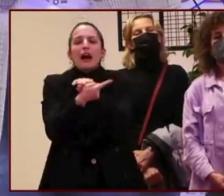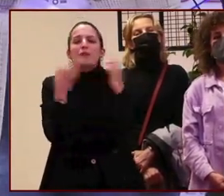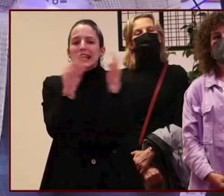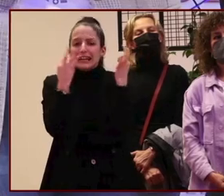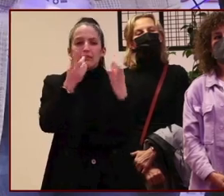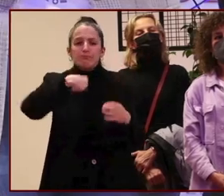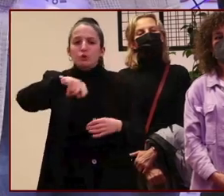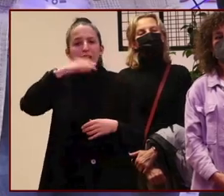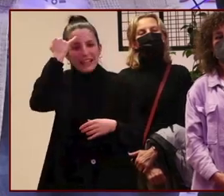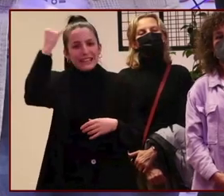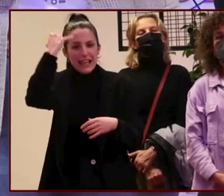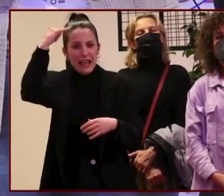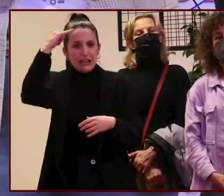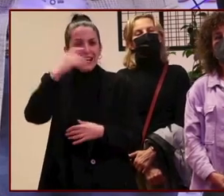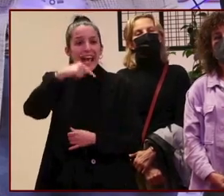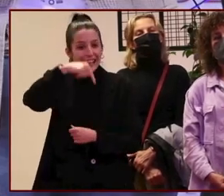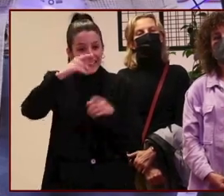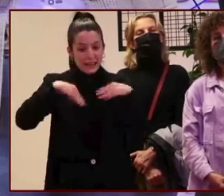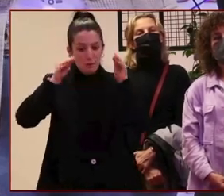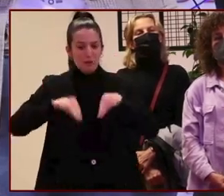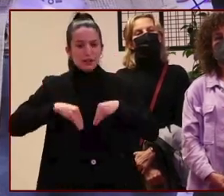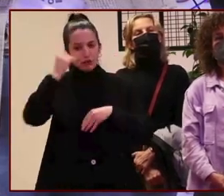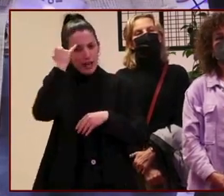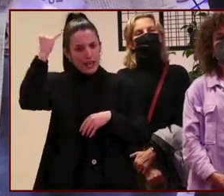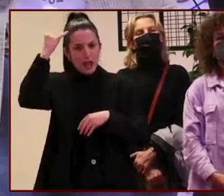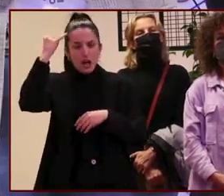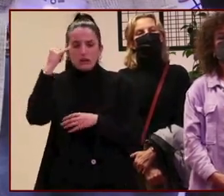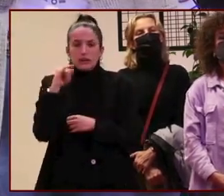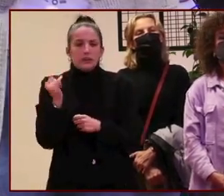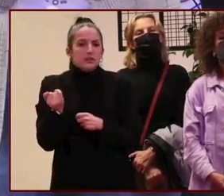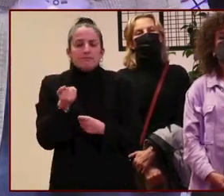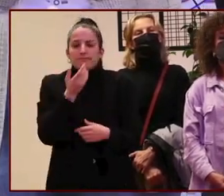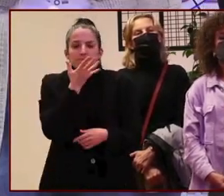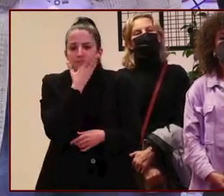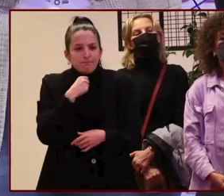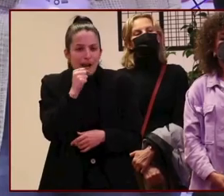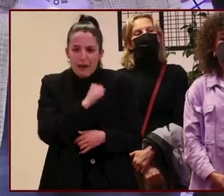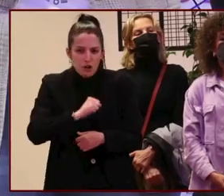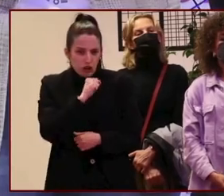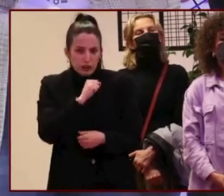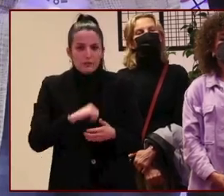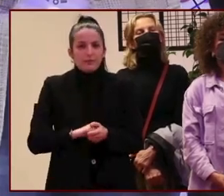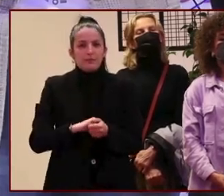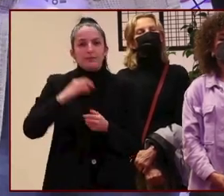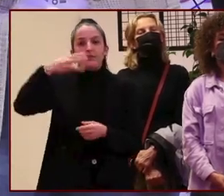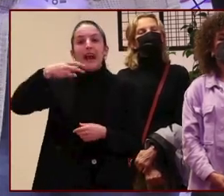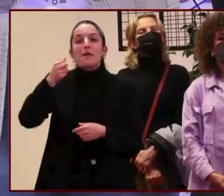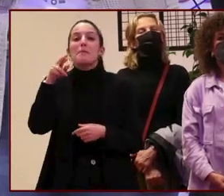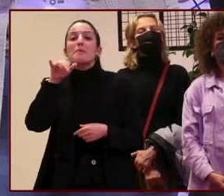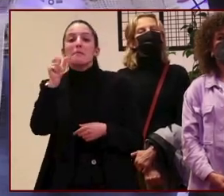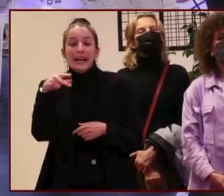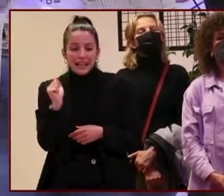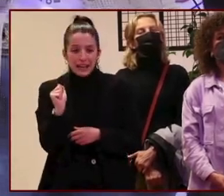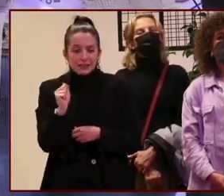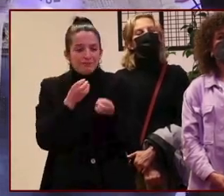esta es una gran idea una hermosa idea mariana sellanes nombres